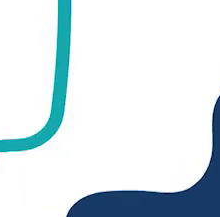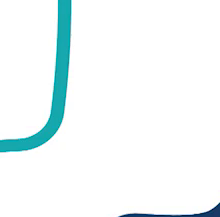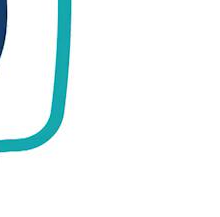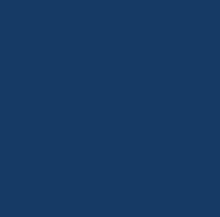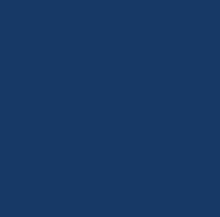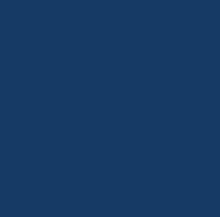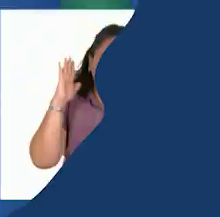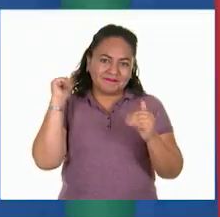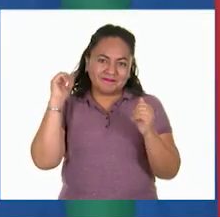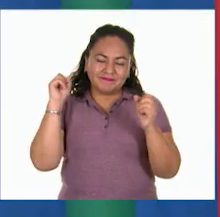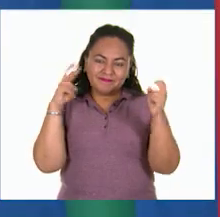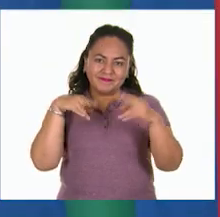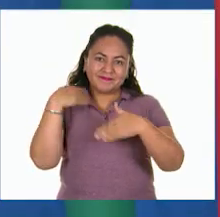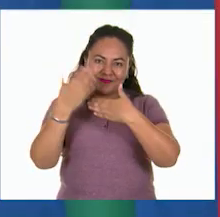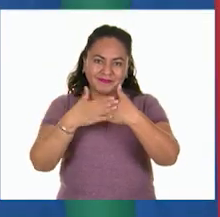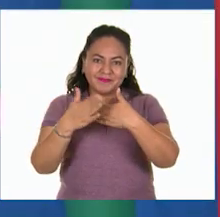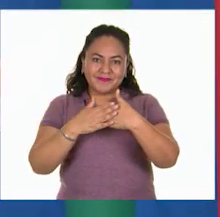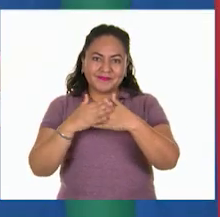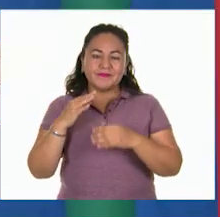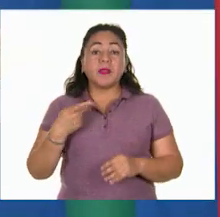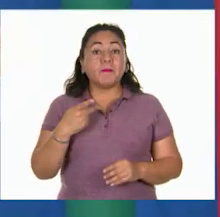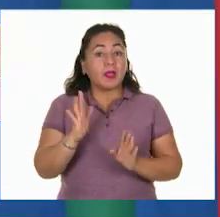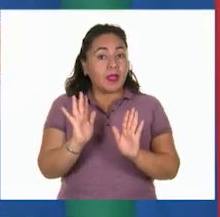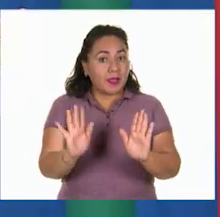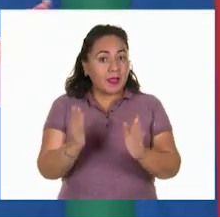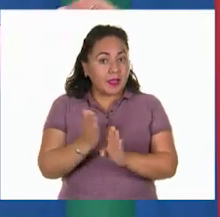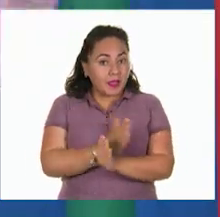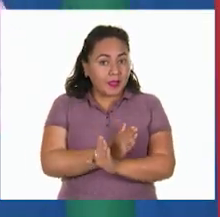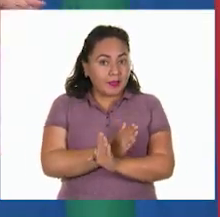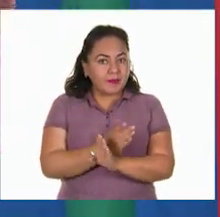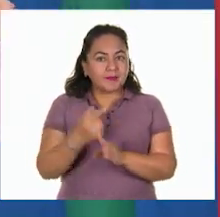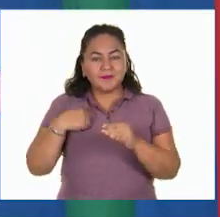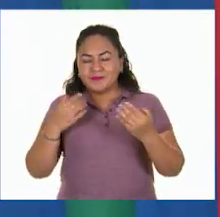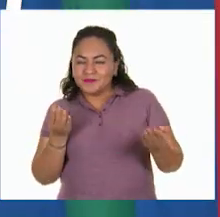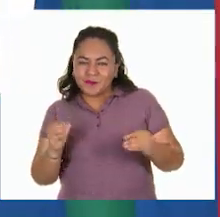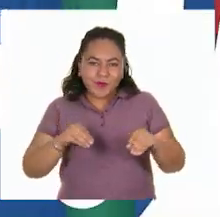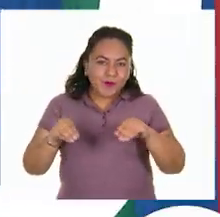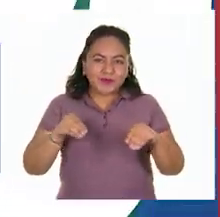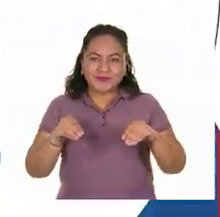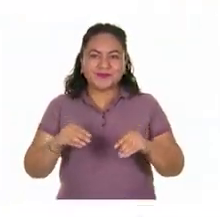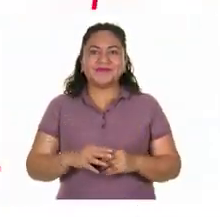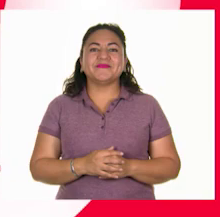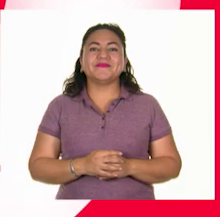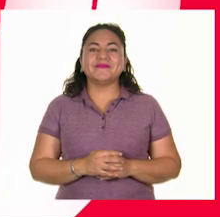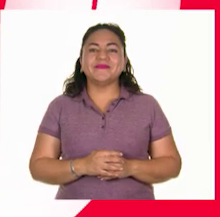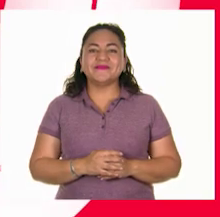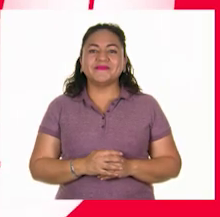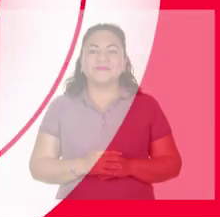Nos vemos, hasta la próxima. Pero antes, a movernos un poco.